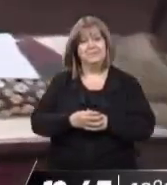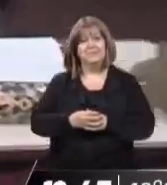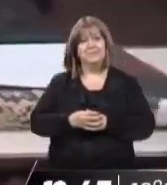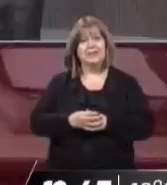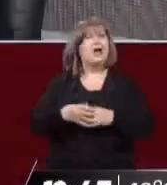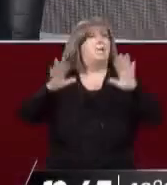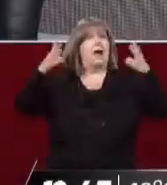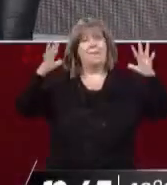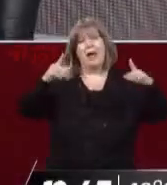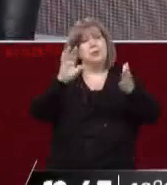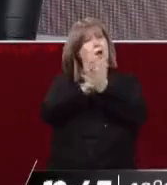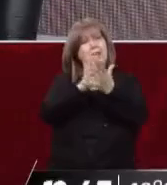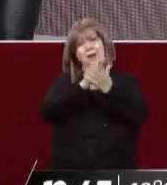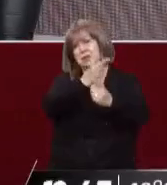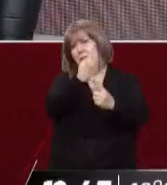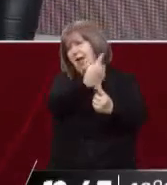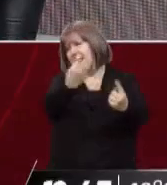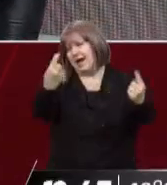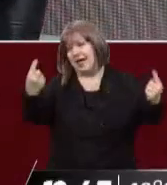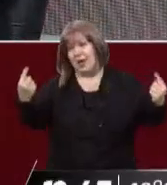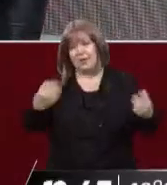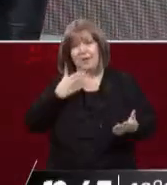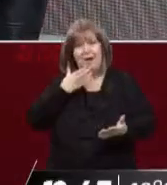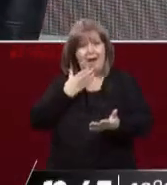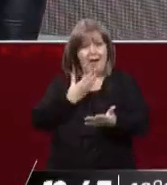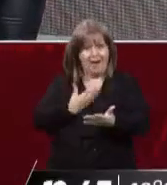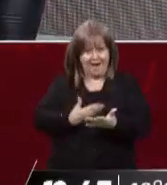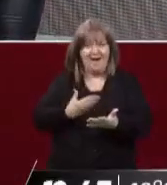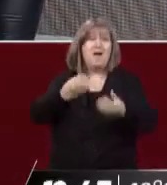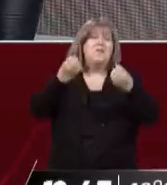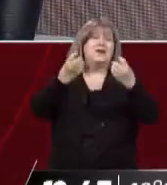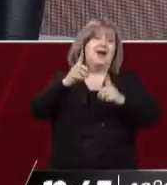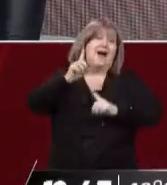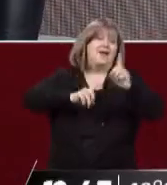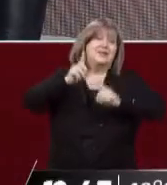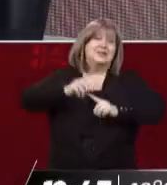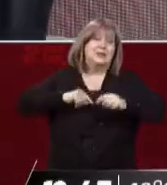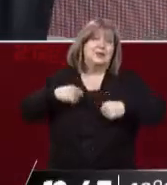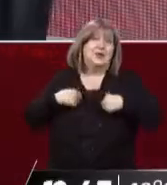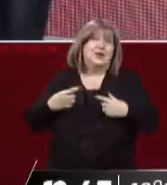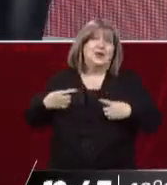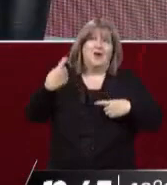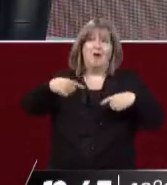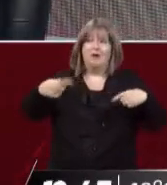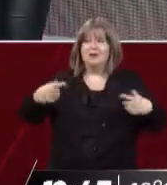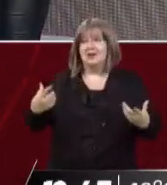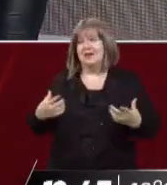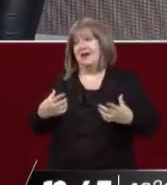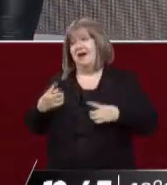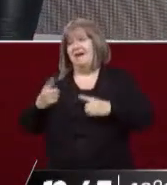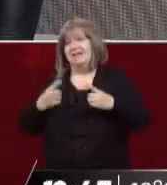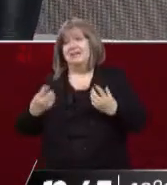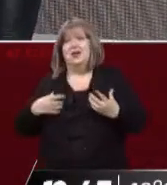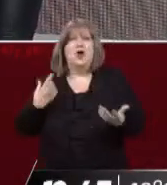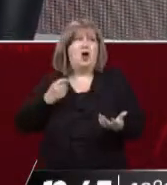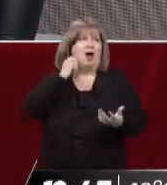Absolutamente, el aplauso para cada uno de ellos y nuestra admiración. Porque uno a veces tiene tantas cosas en la vida, ¿no? A veces tenemos hasta prejuicios,